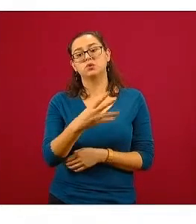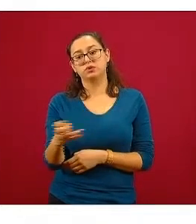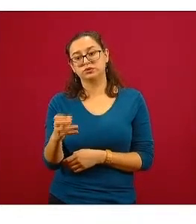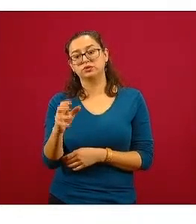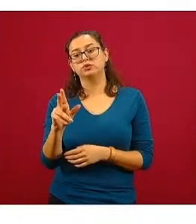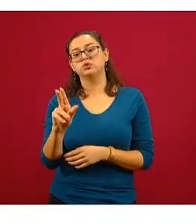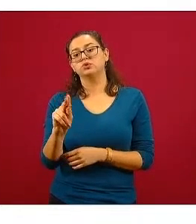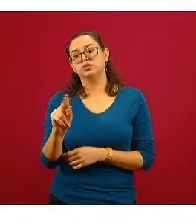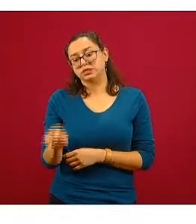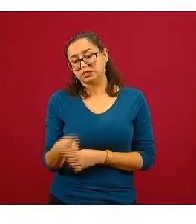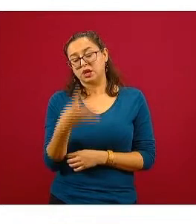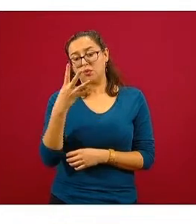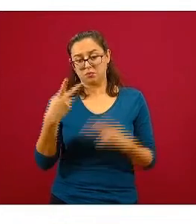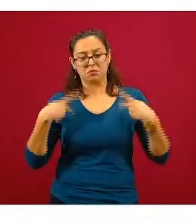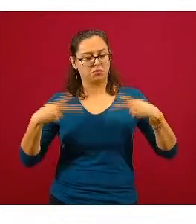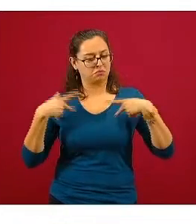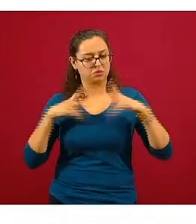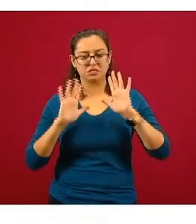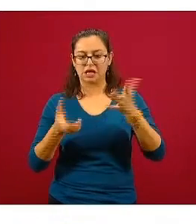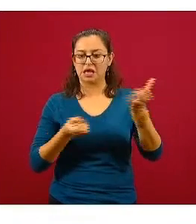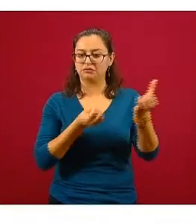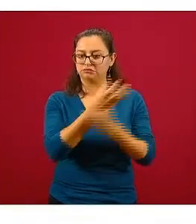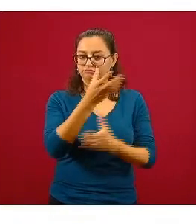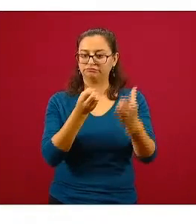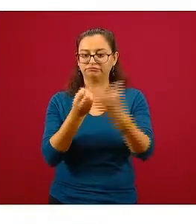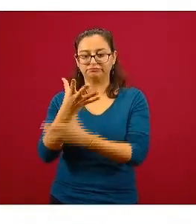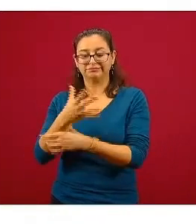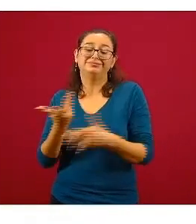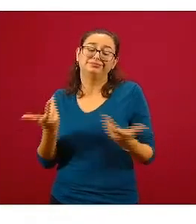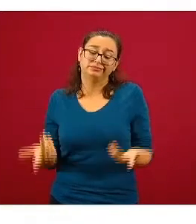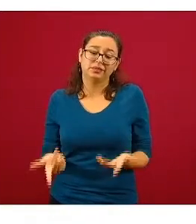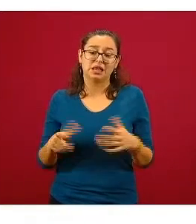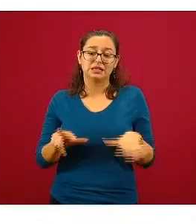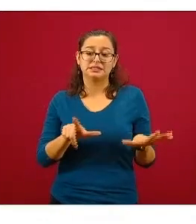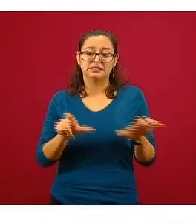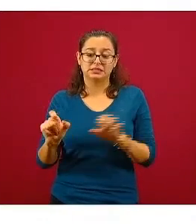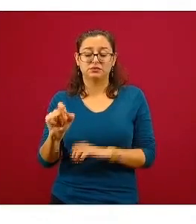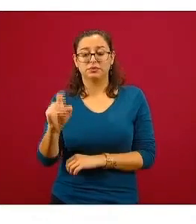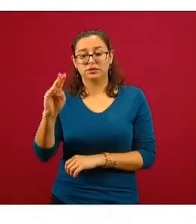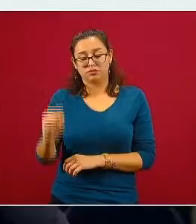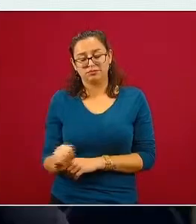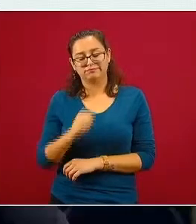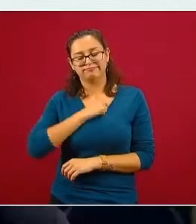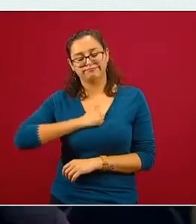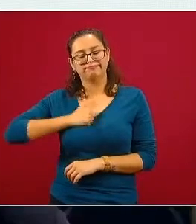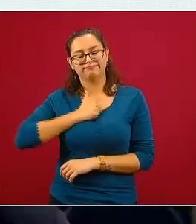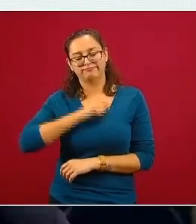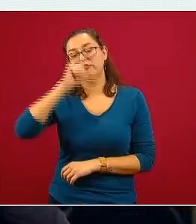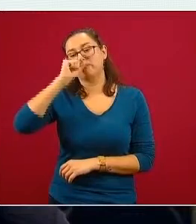1.484 egresos, de los cuales 729 lamentables defunciones. La siguiente, por favor.